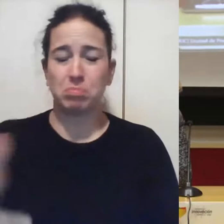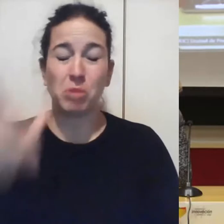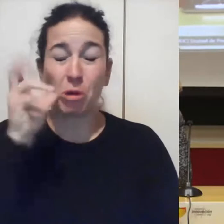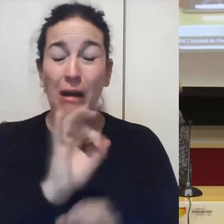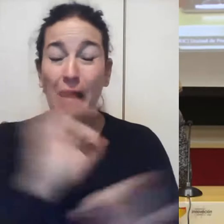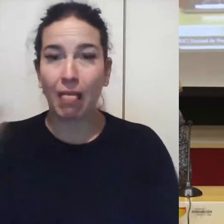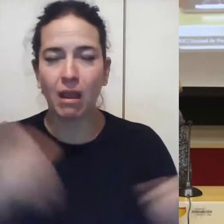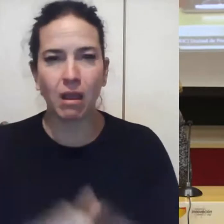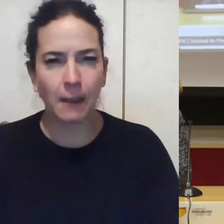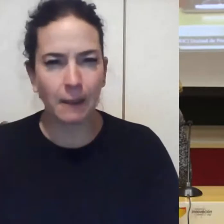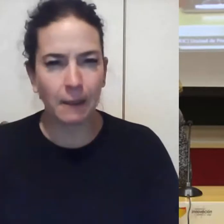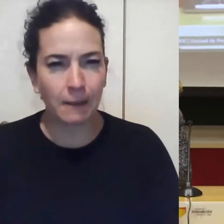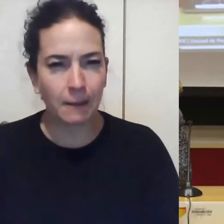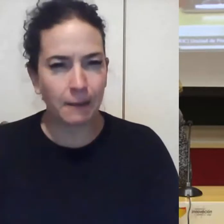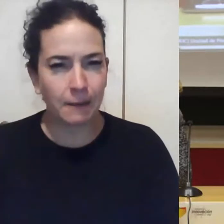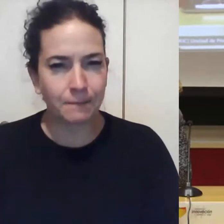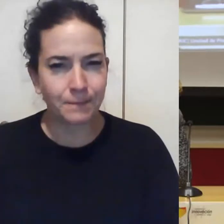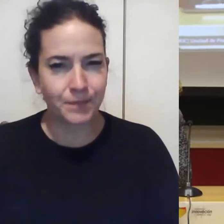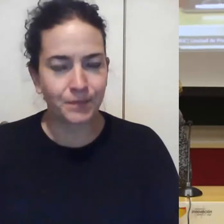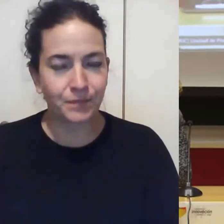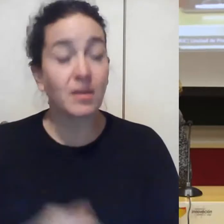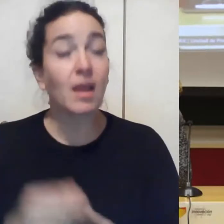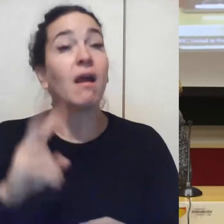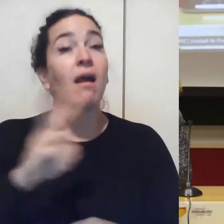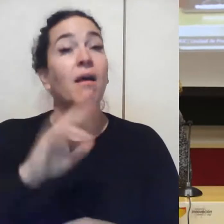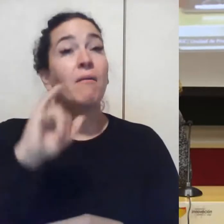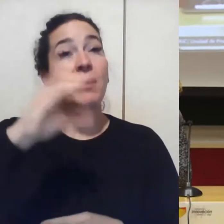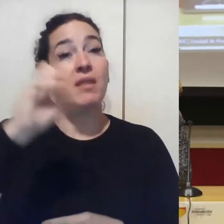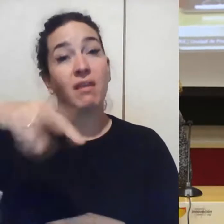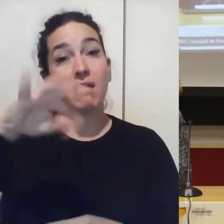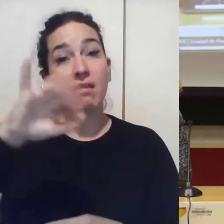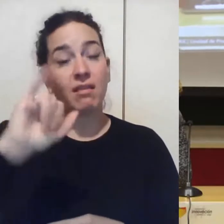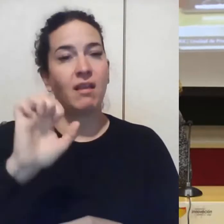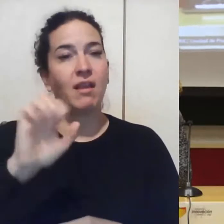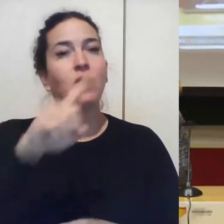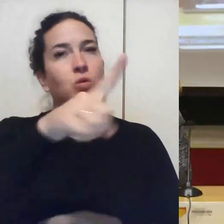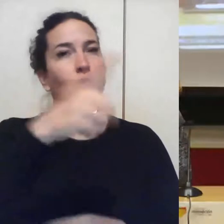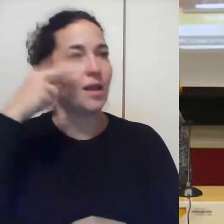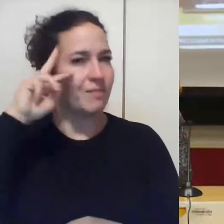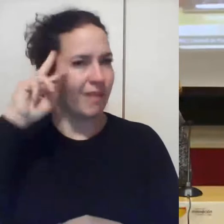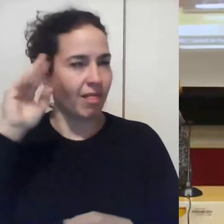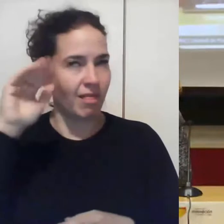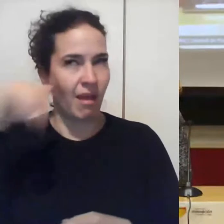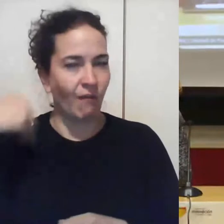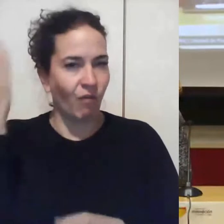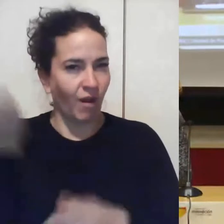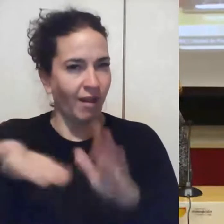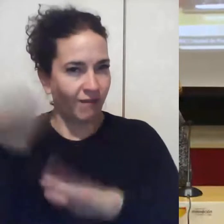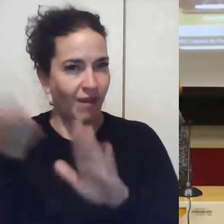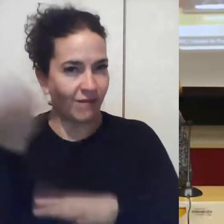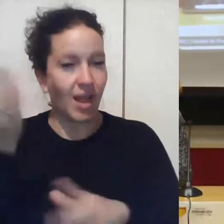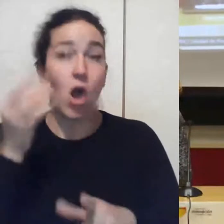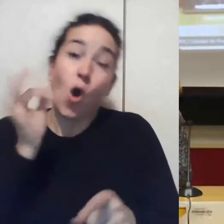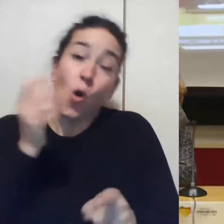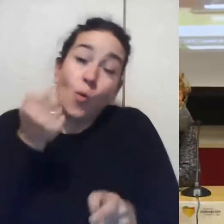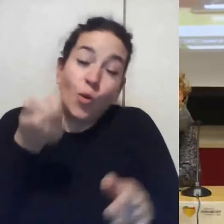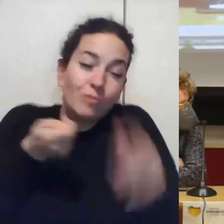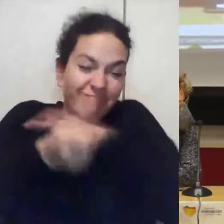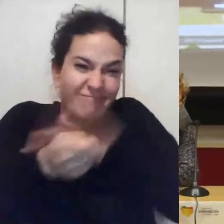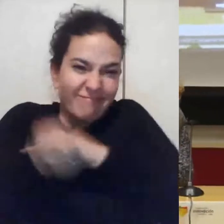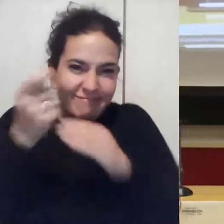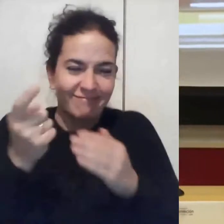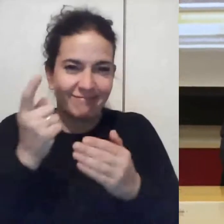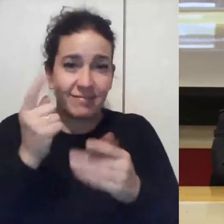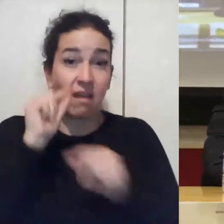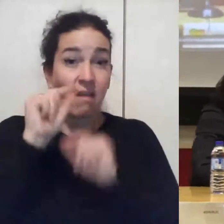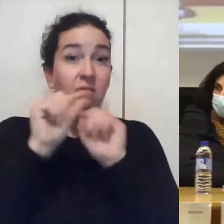No te rendiste nunca. Vicente, ¿tú que has tenido la experiencia de salir con ellos o incitarles a salir después de esta